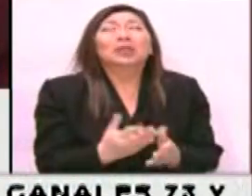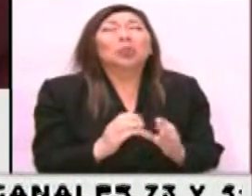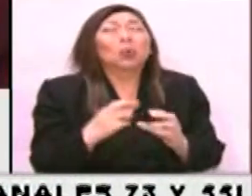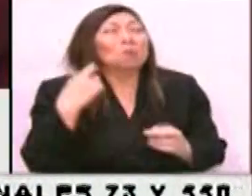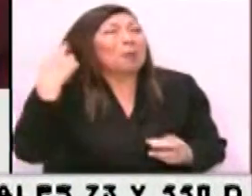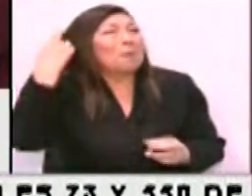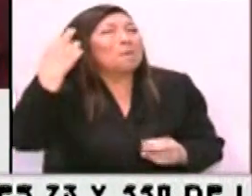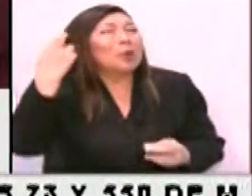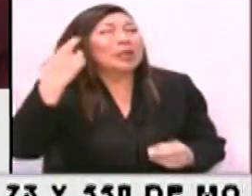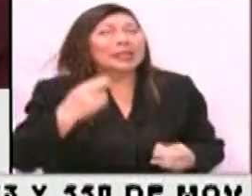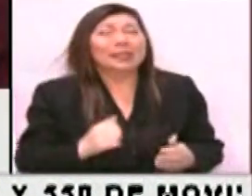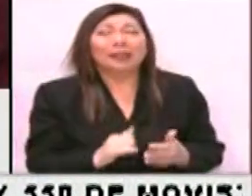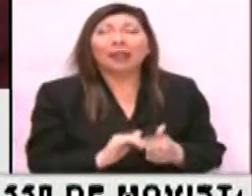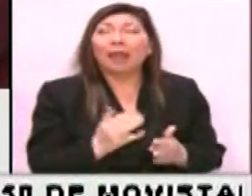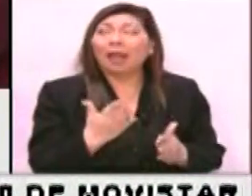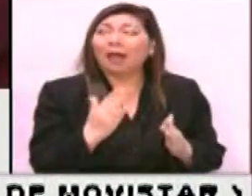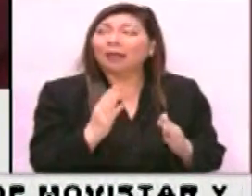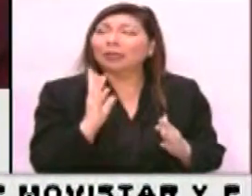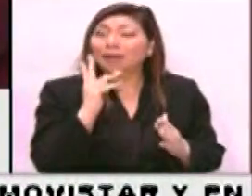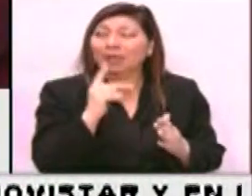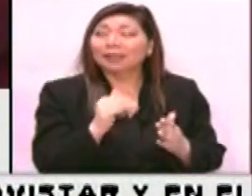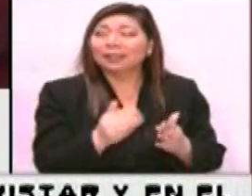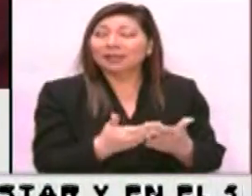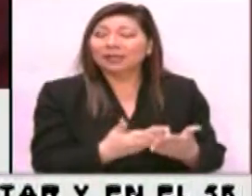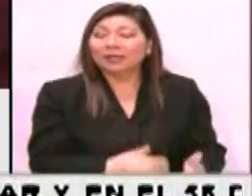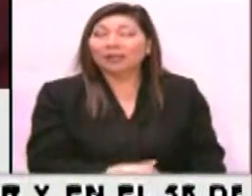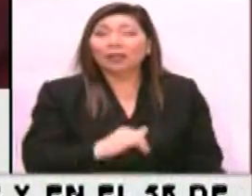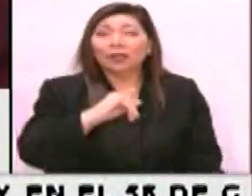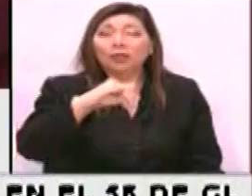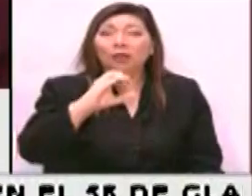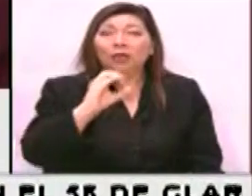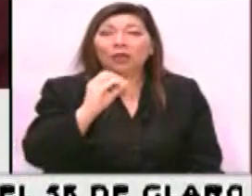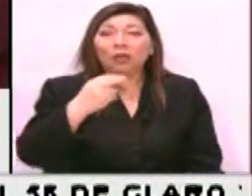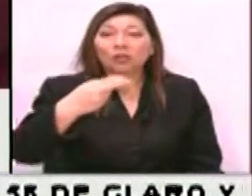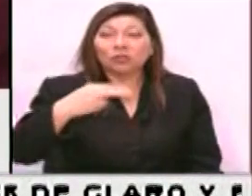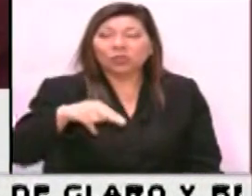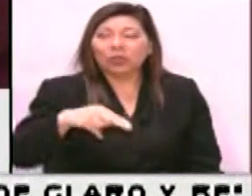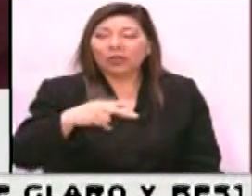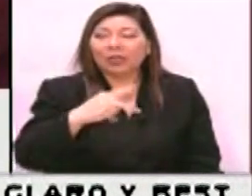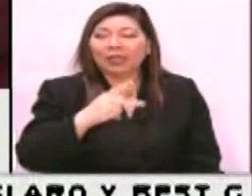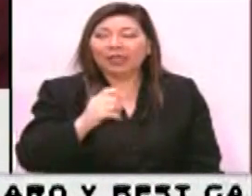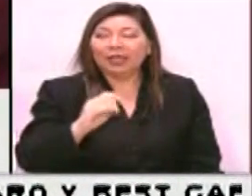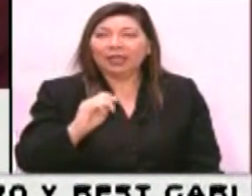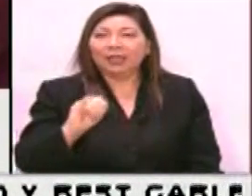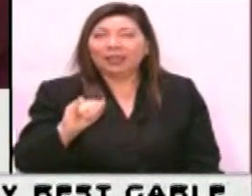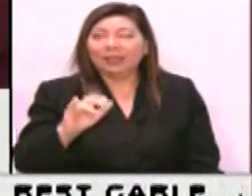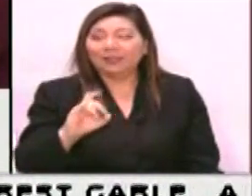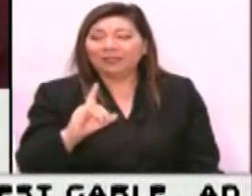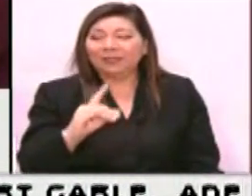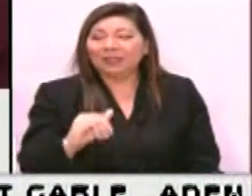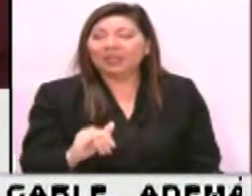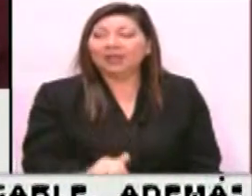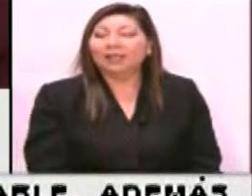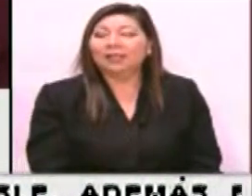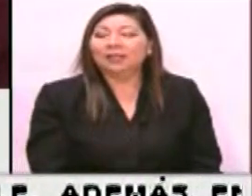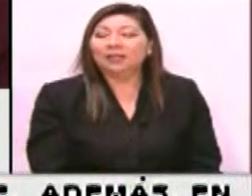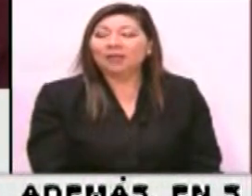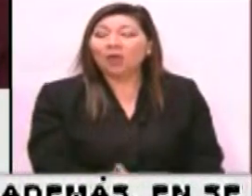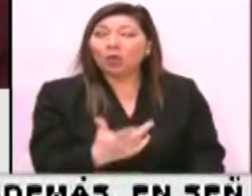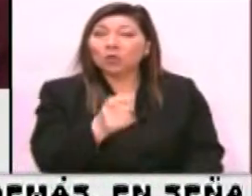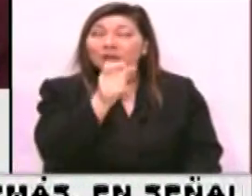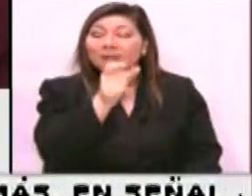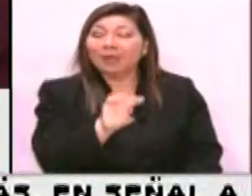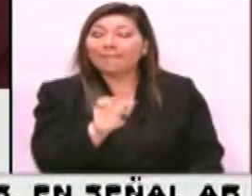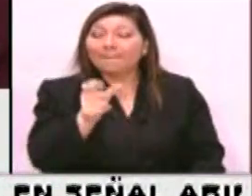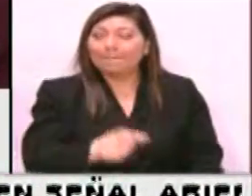política. Hay un lindo libro de John Kennedy que se llama Perfiles de Coraje, donde hay 8